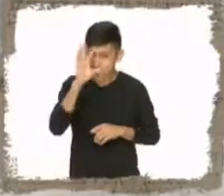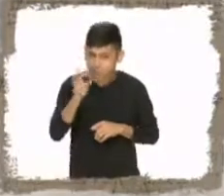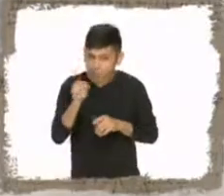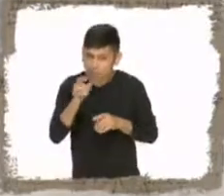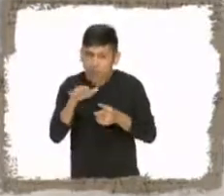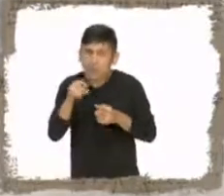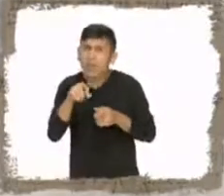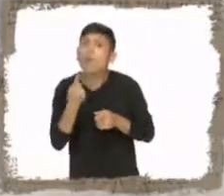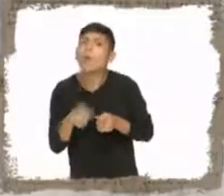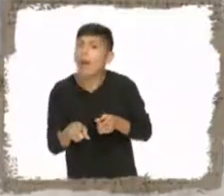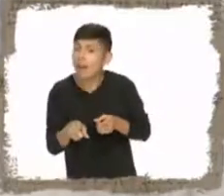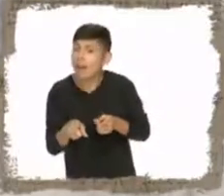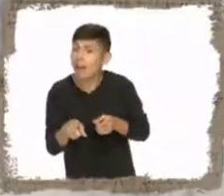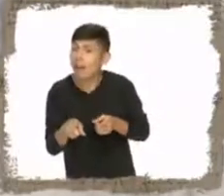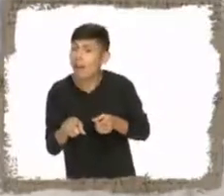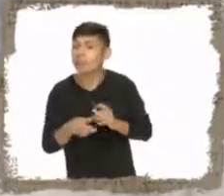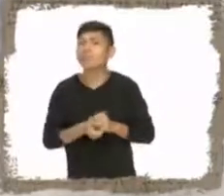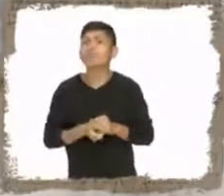¿Sabes qué letra es esa?